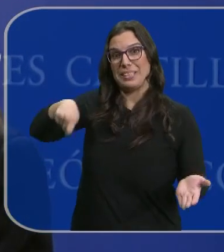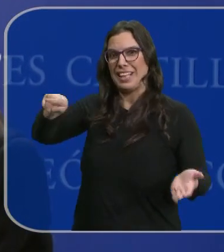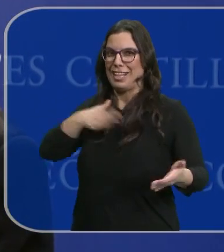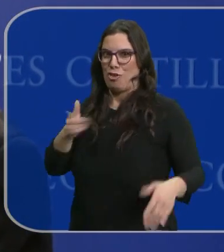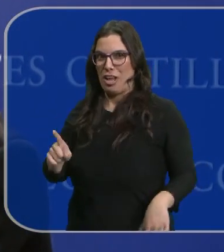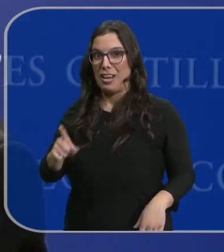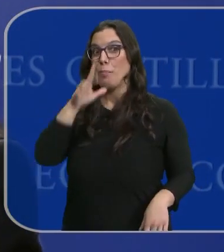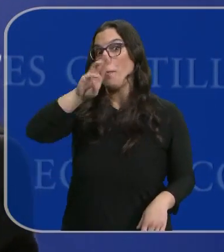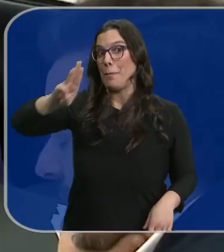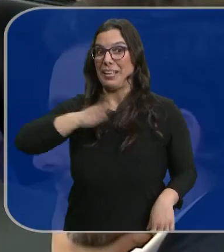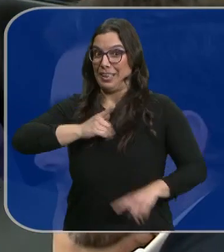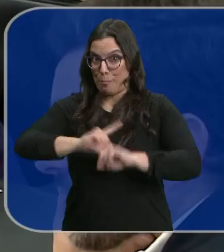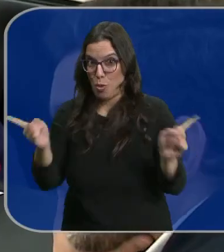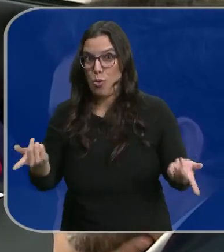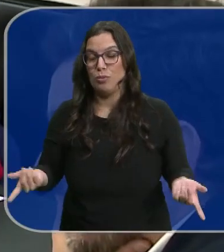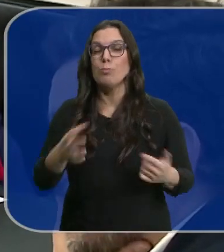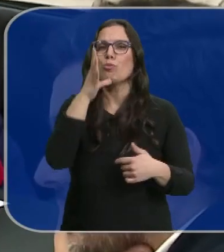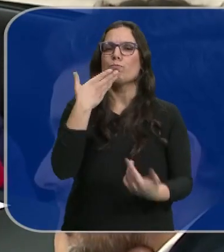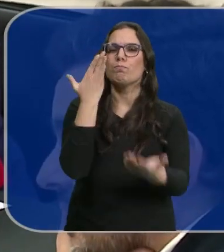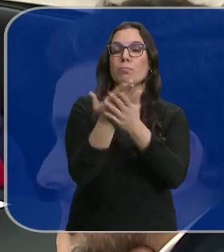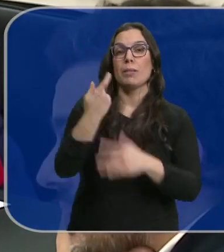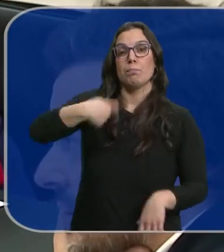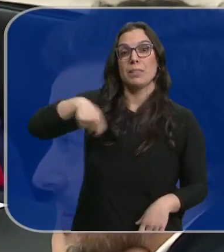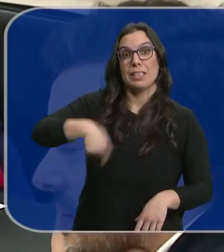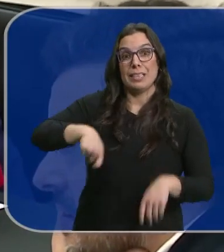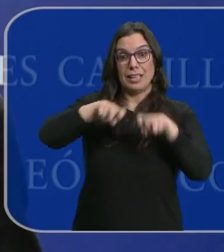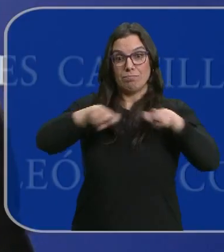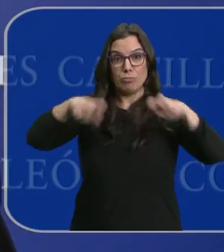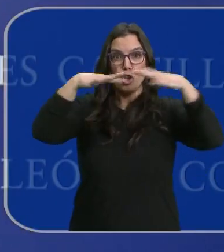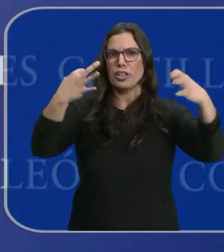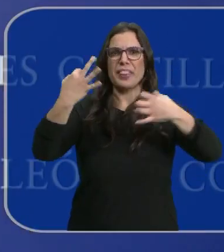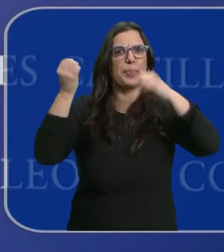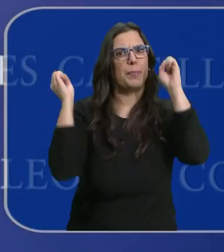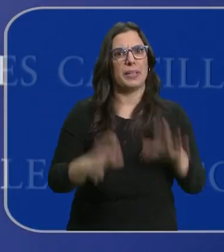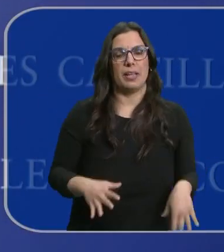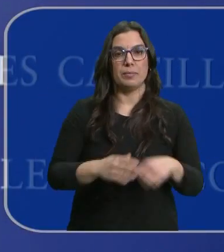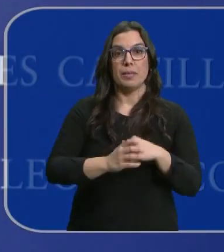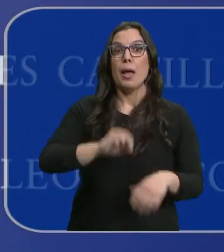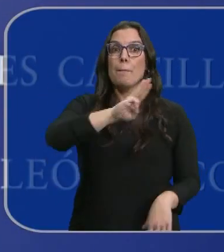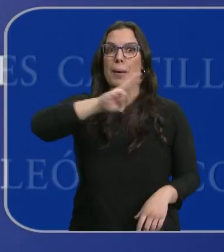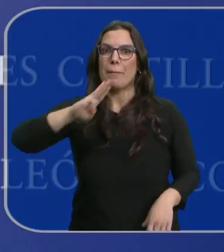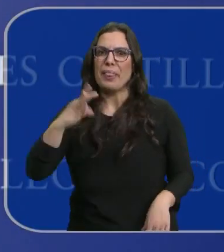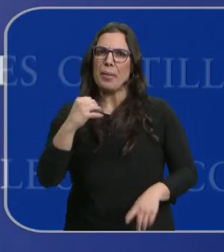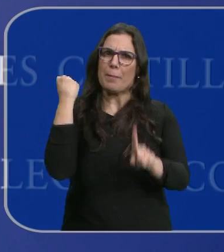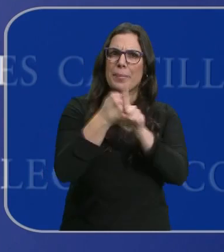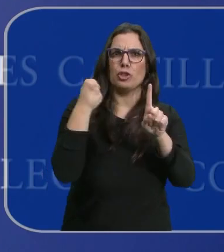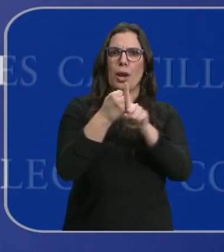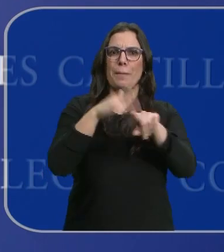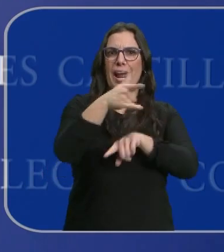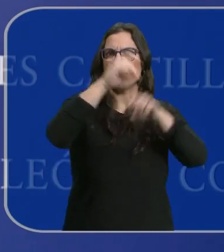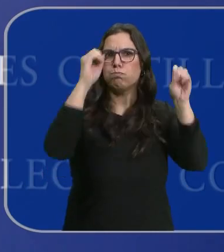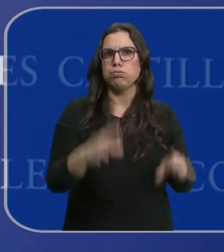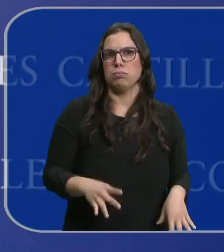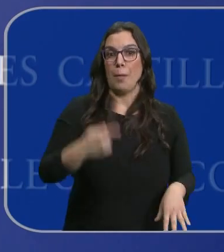el Partido Popular tampoco. Por eso reclaman la dimisión de Carlos Pollán. Tiene que dimitir o el Partido Popular tiene que forzar su marcha